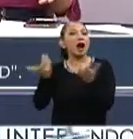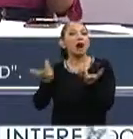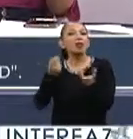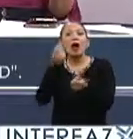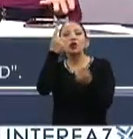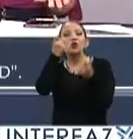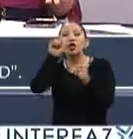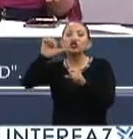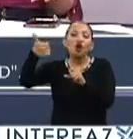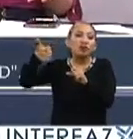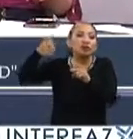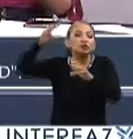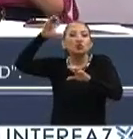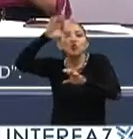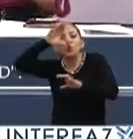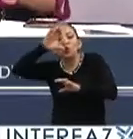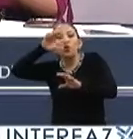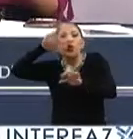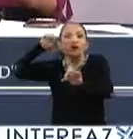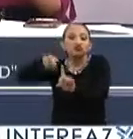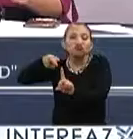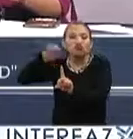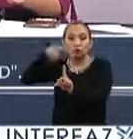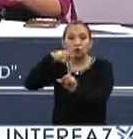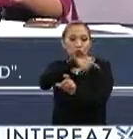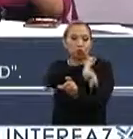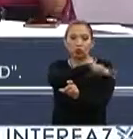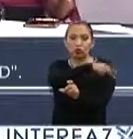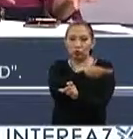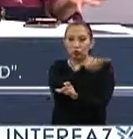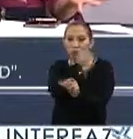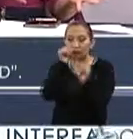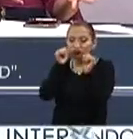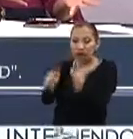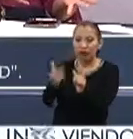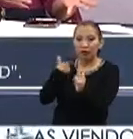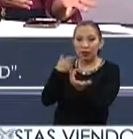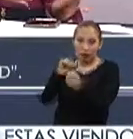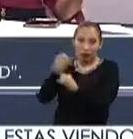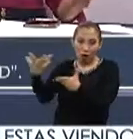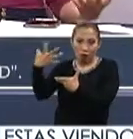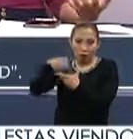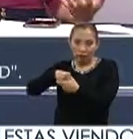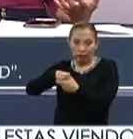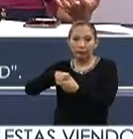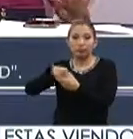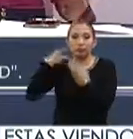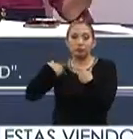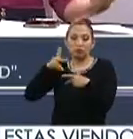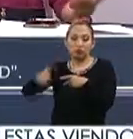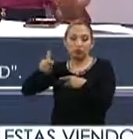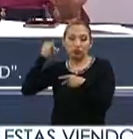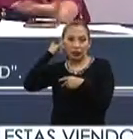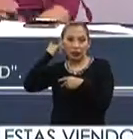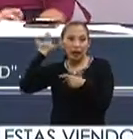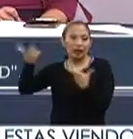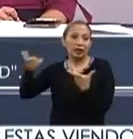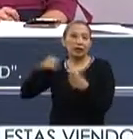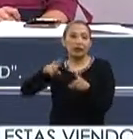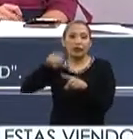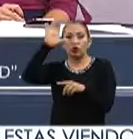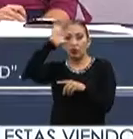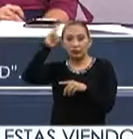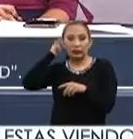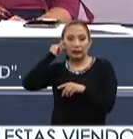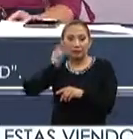serían algunas de las otras puntos focales que atienden ustedes, además de, por supuesto, la inclusión de los pueblos indígenas y las diferentes